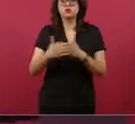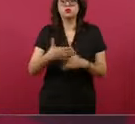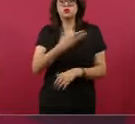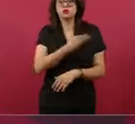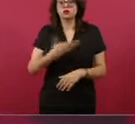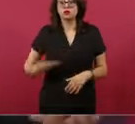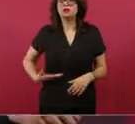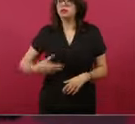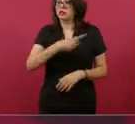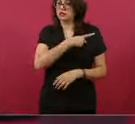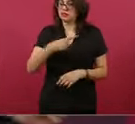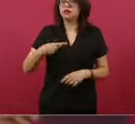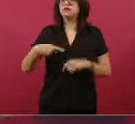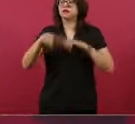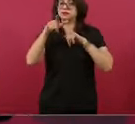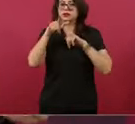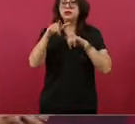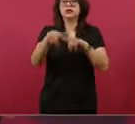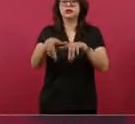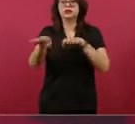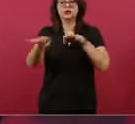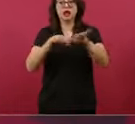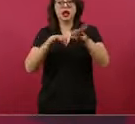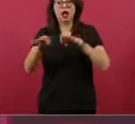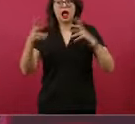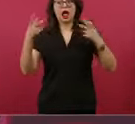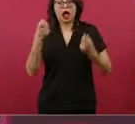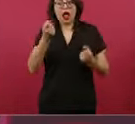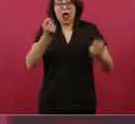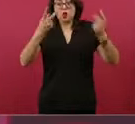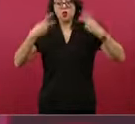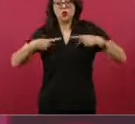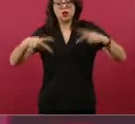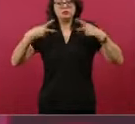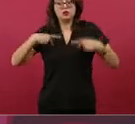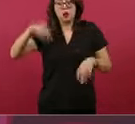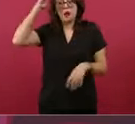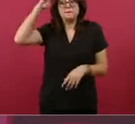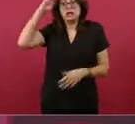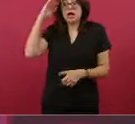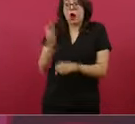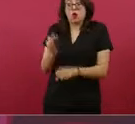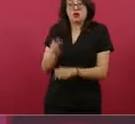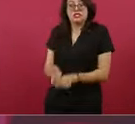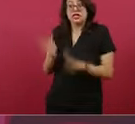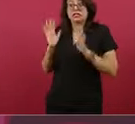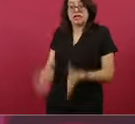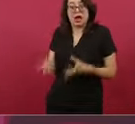es ahora, ¿no?, que se puede hacer justicia y que después ya no.